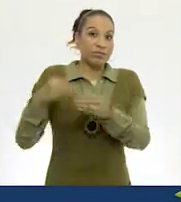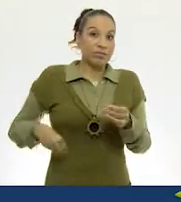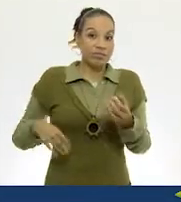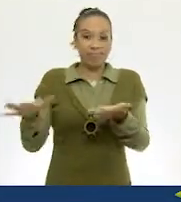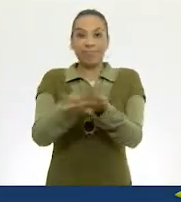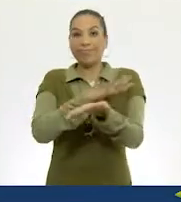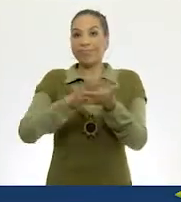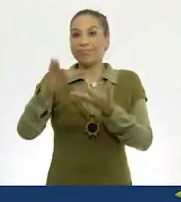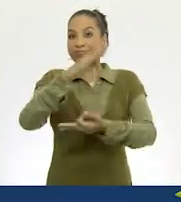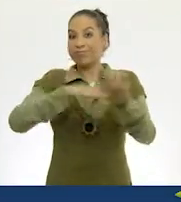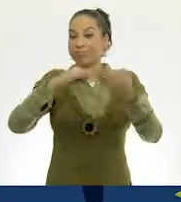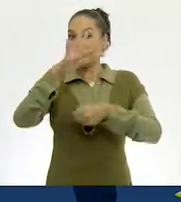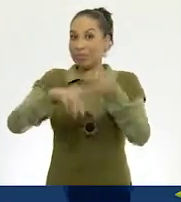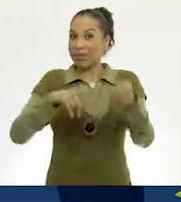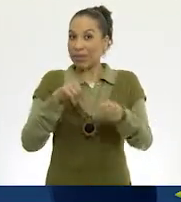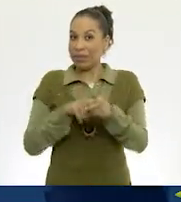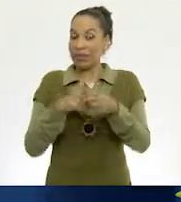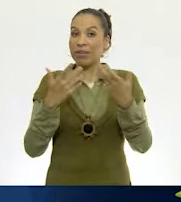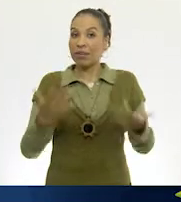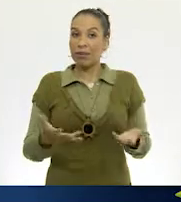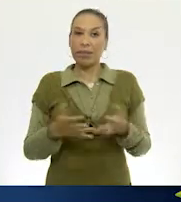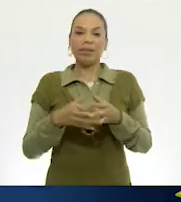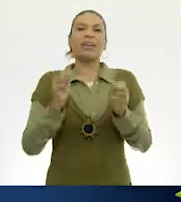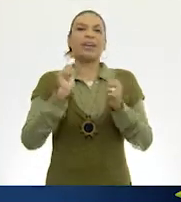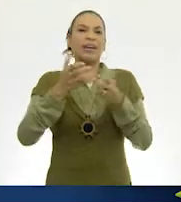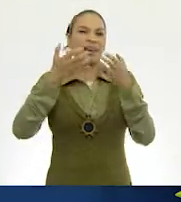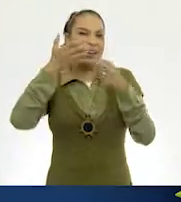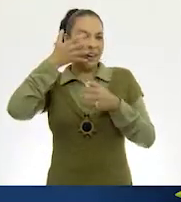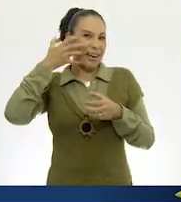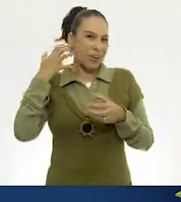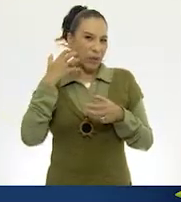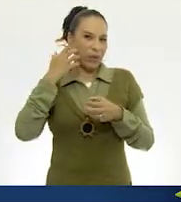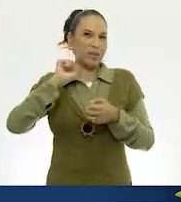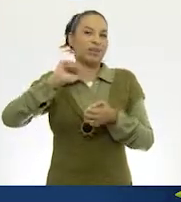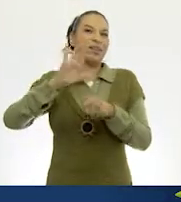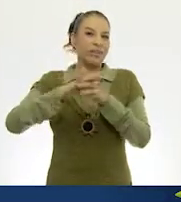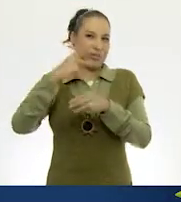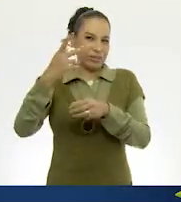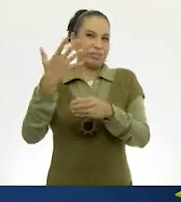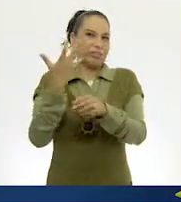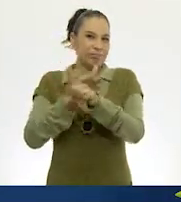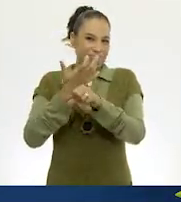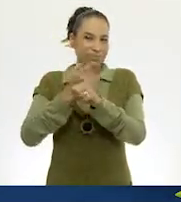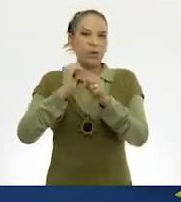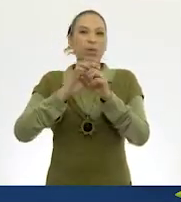las especies, entre ellas al león americano y al dientes de sable.